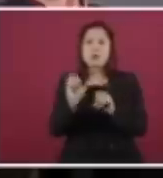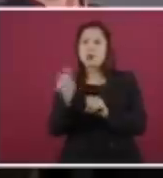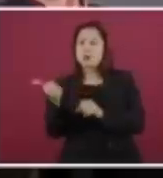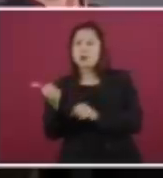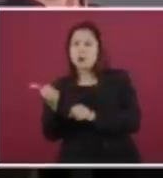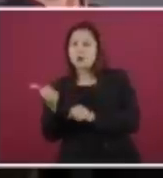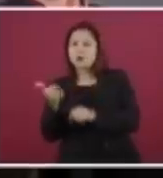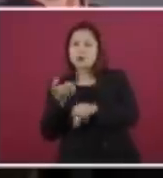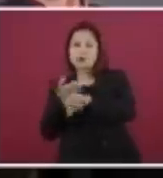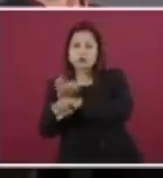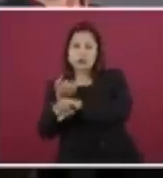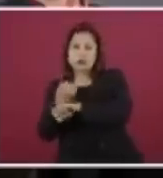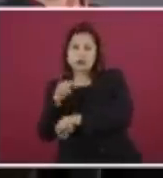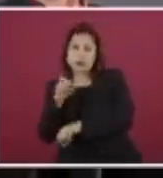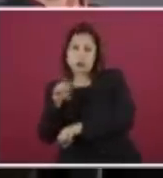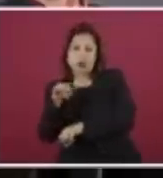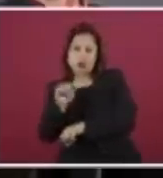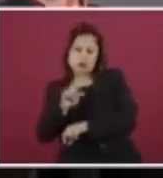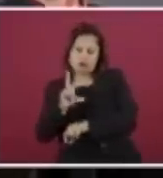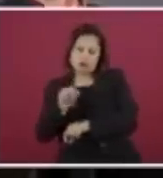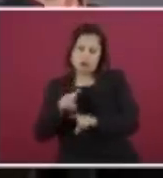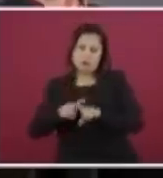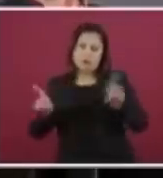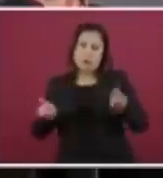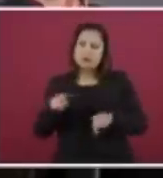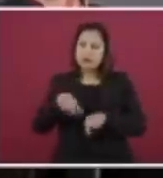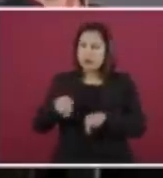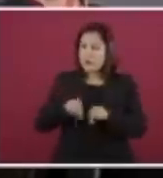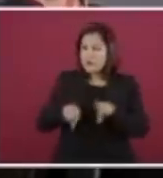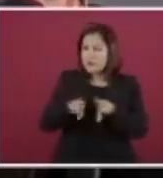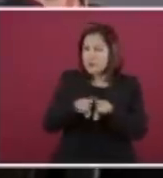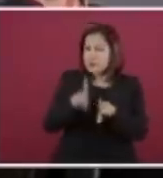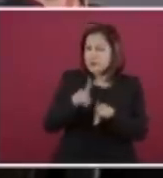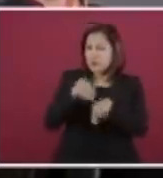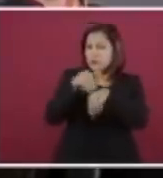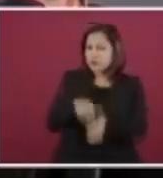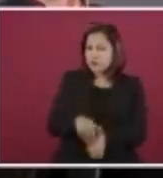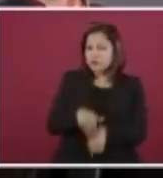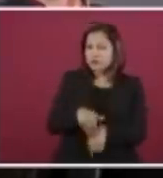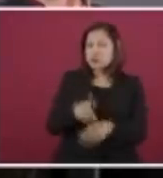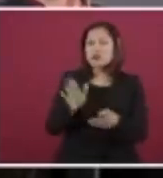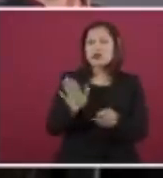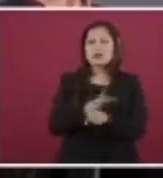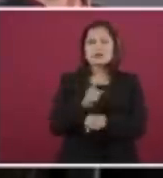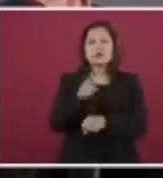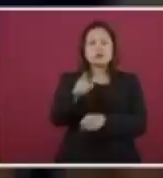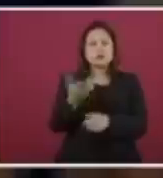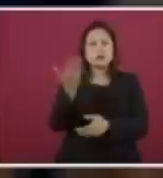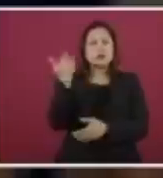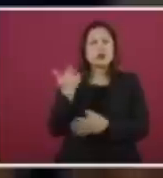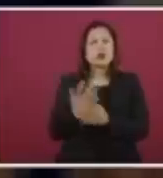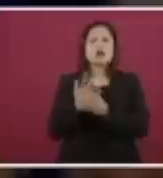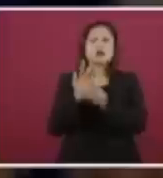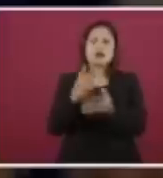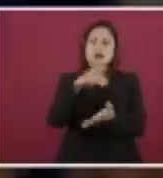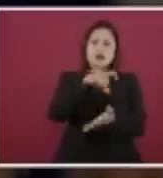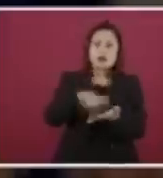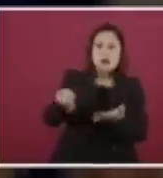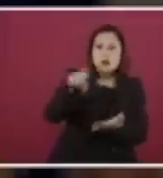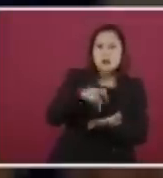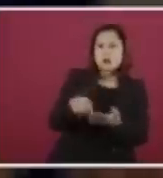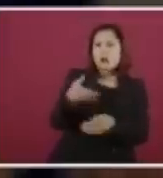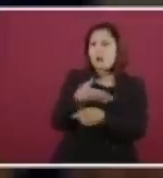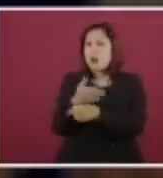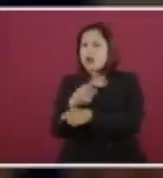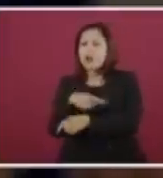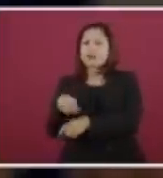lo digo porque usted decía que no se compraran más unidades, simplemente patrullas, ambulancias y demás. Caso contrario, que está pasando en Los